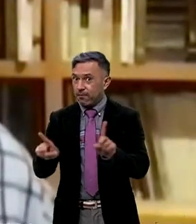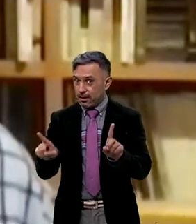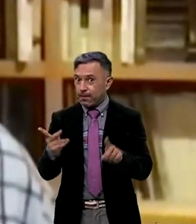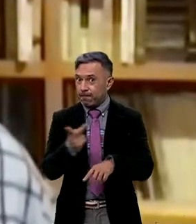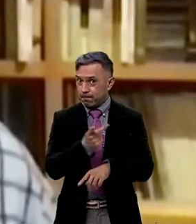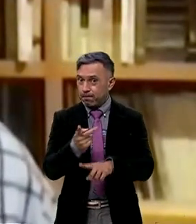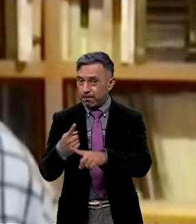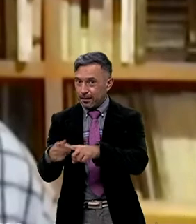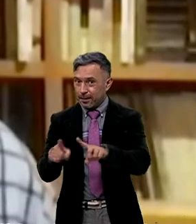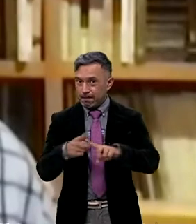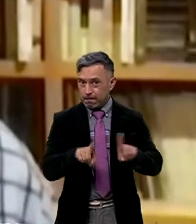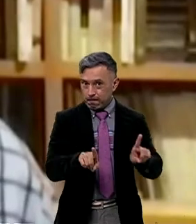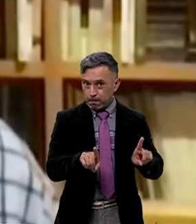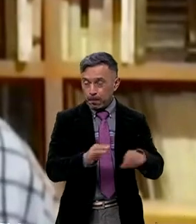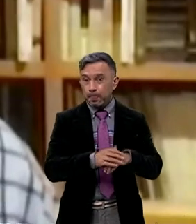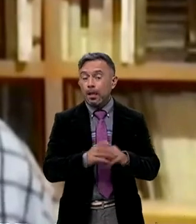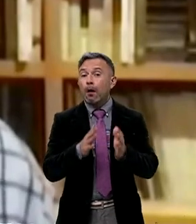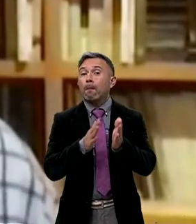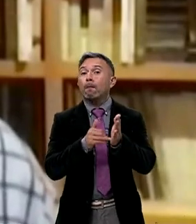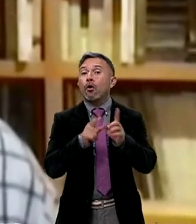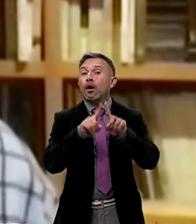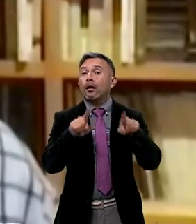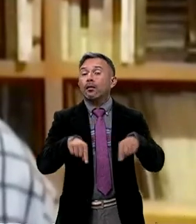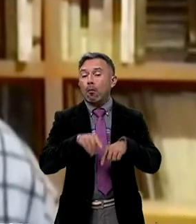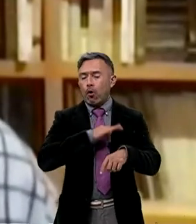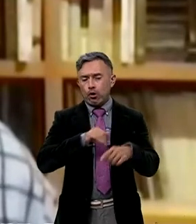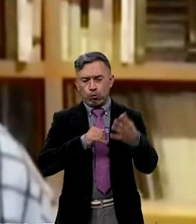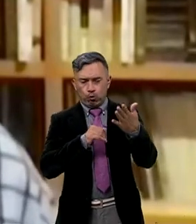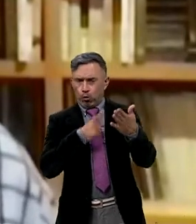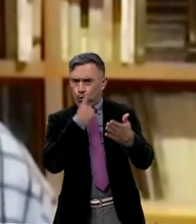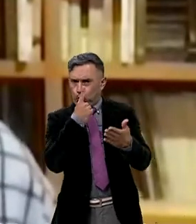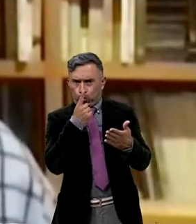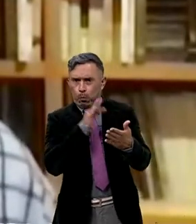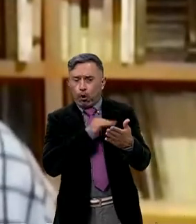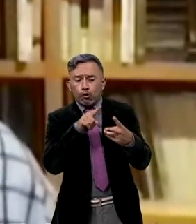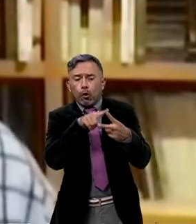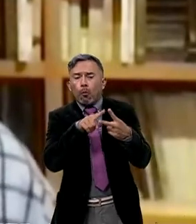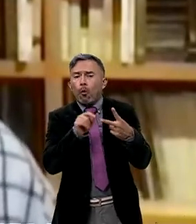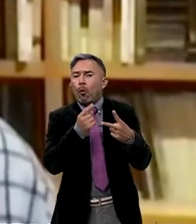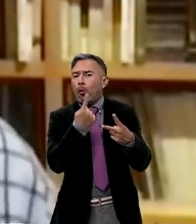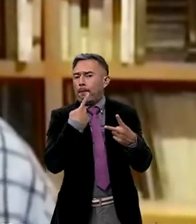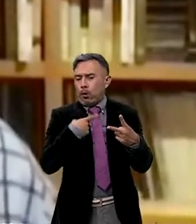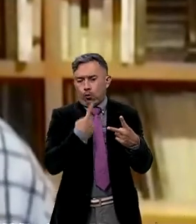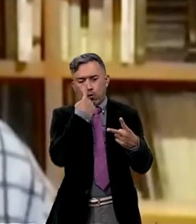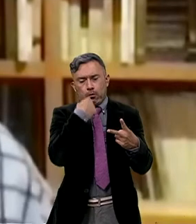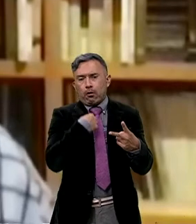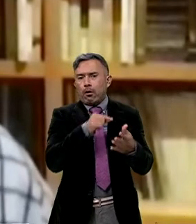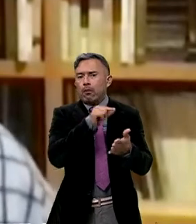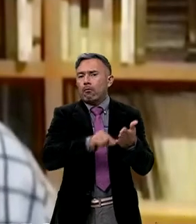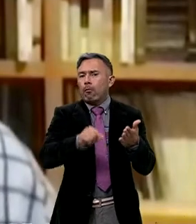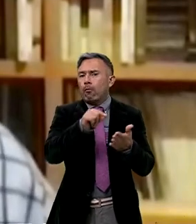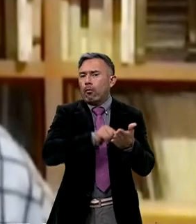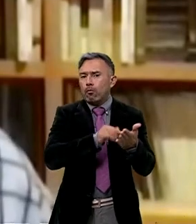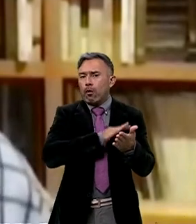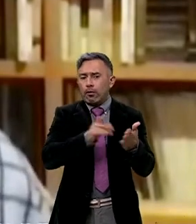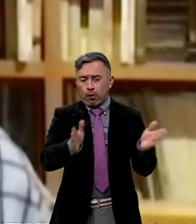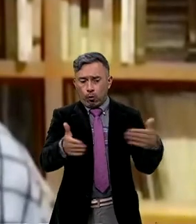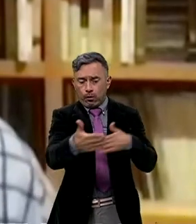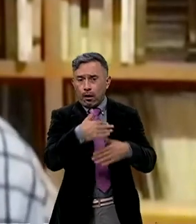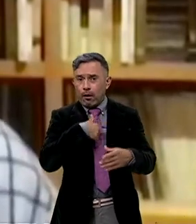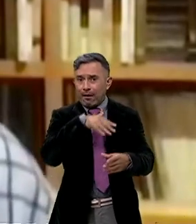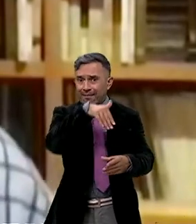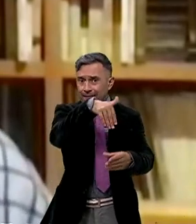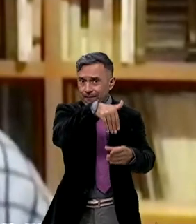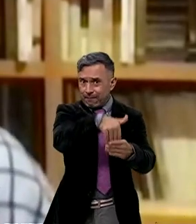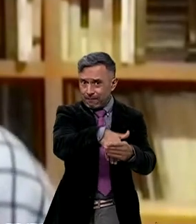boletas más de una porque uno solo puede marcar la que le corresponde ninguna más e introducirlas a la urna pues eso incluso